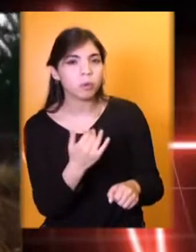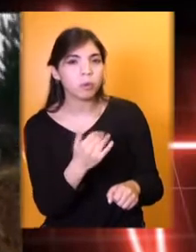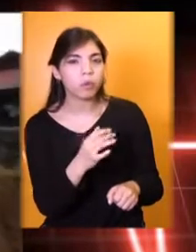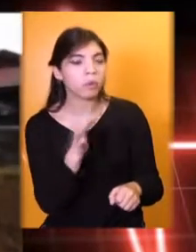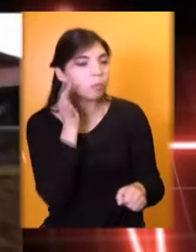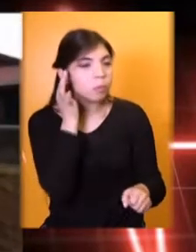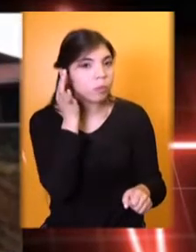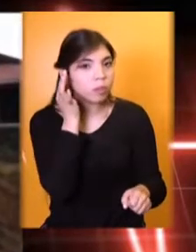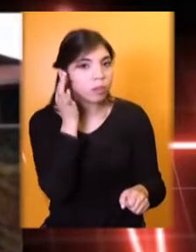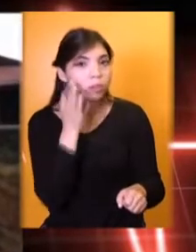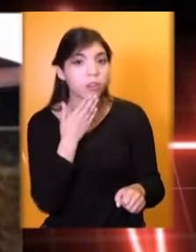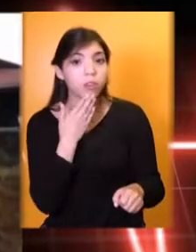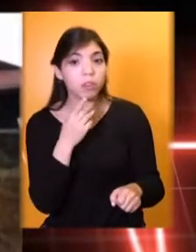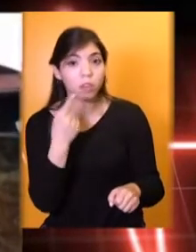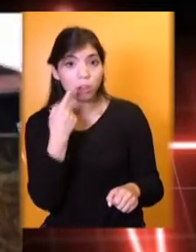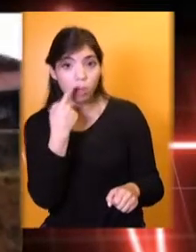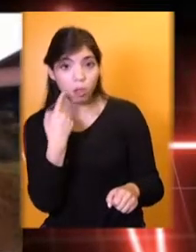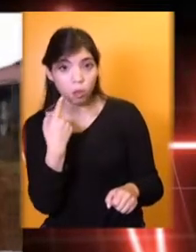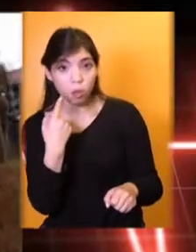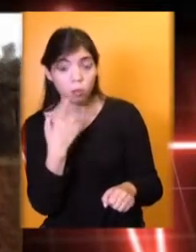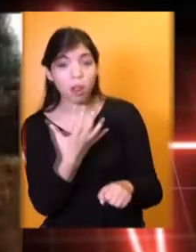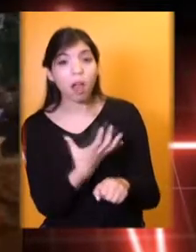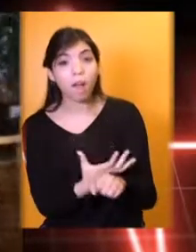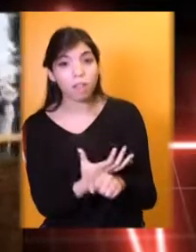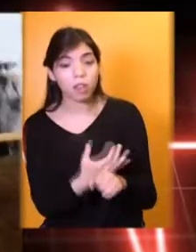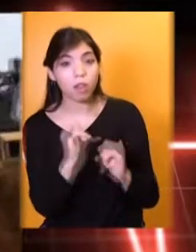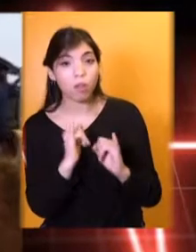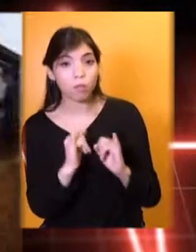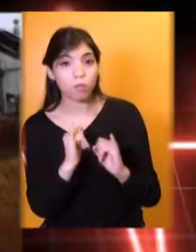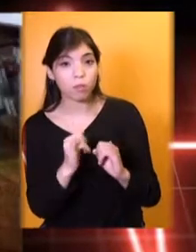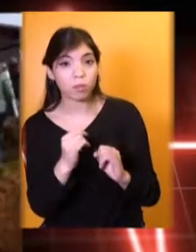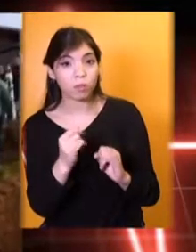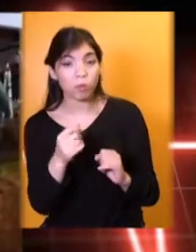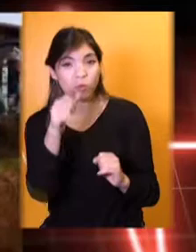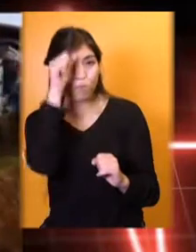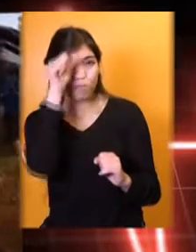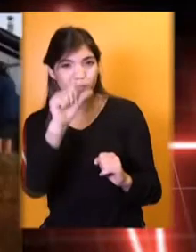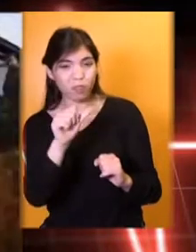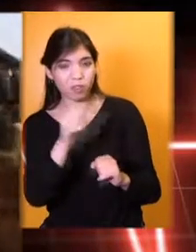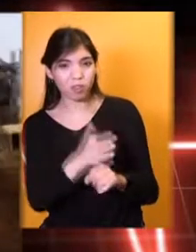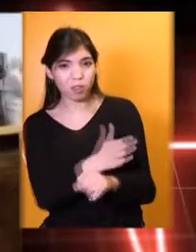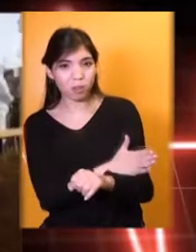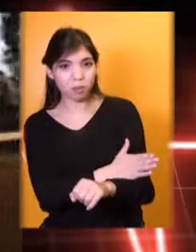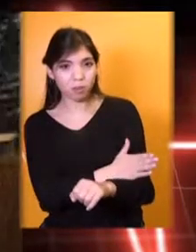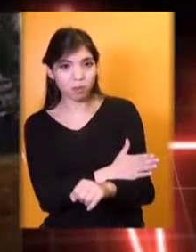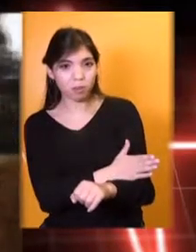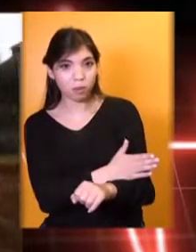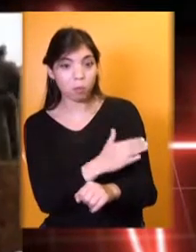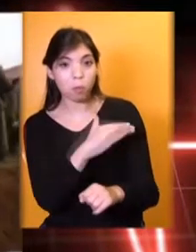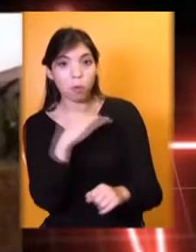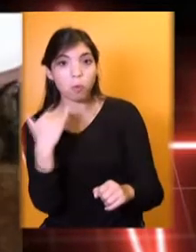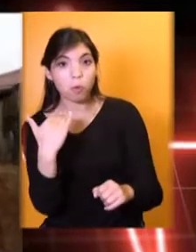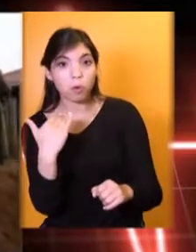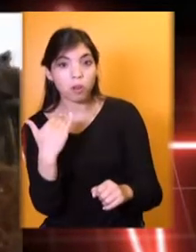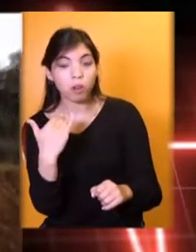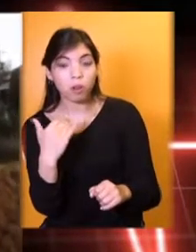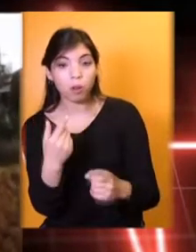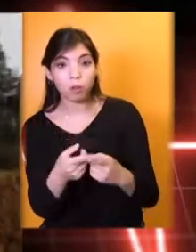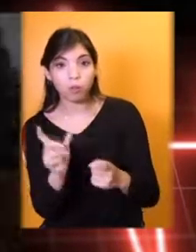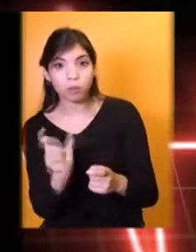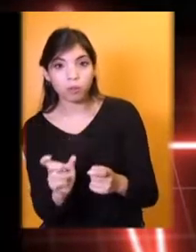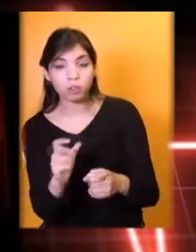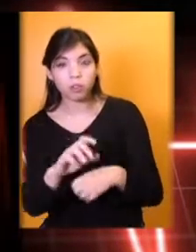señalar que el agresor registra antecedentes policiales previos, principalmente por un homicidio en el año